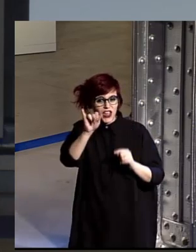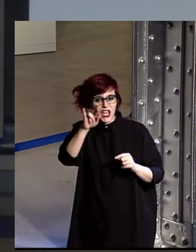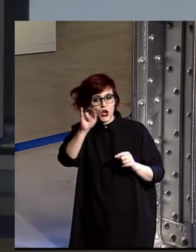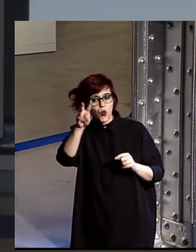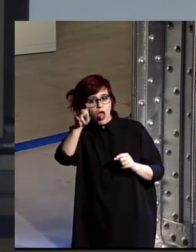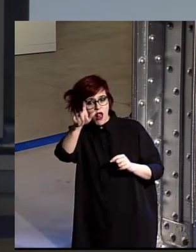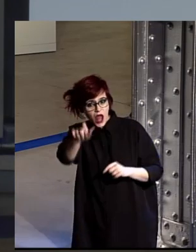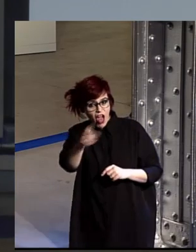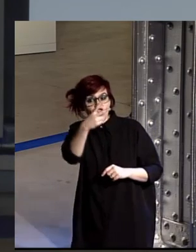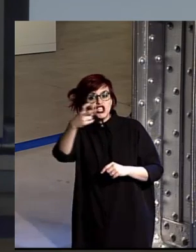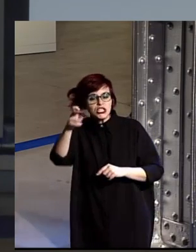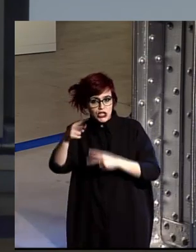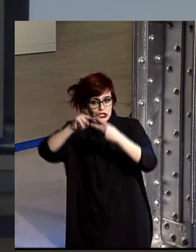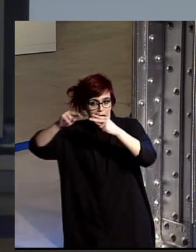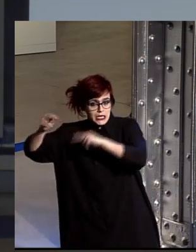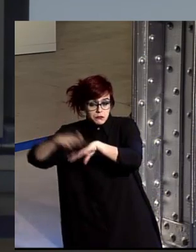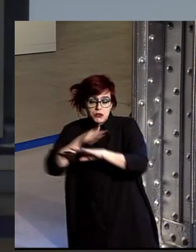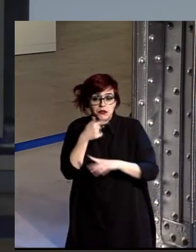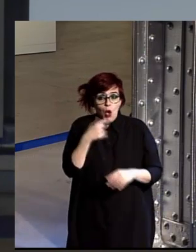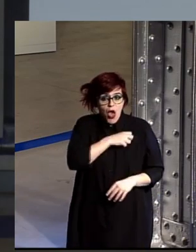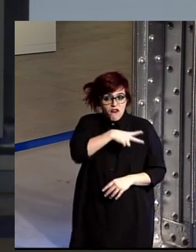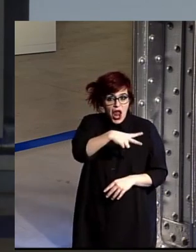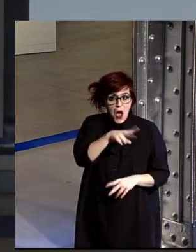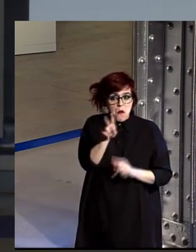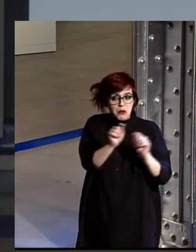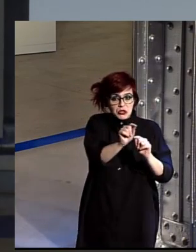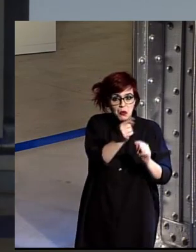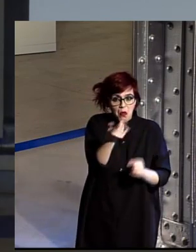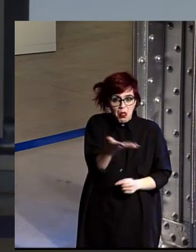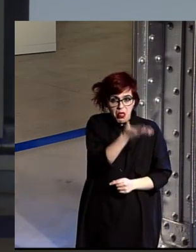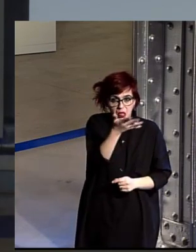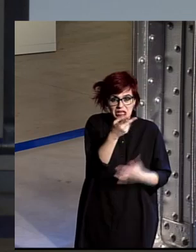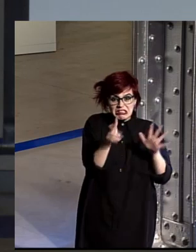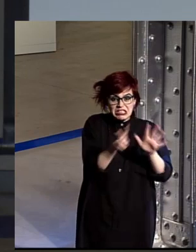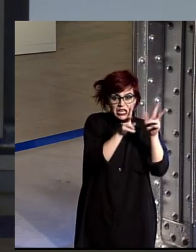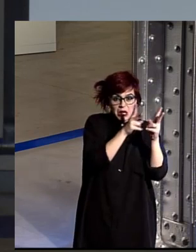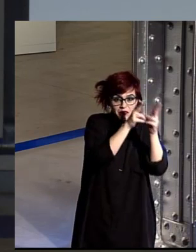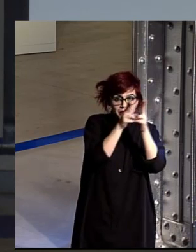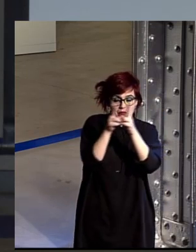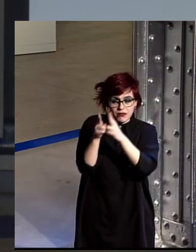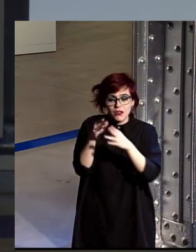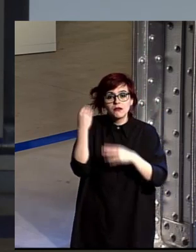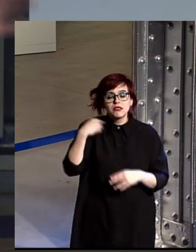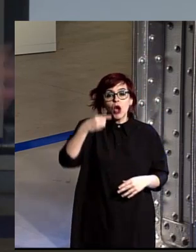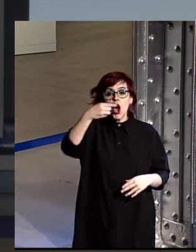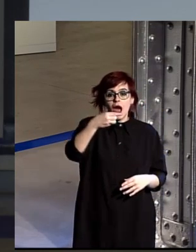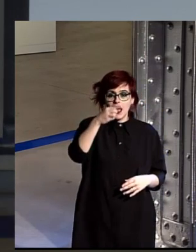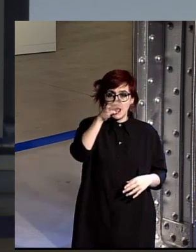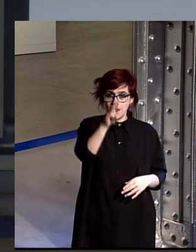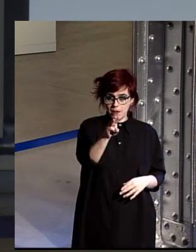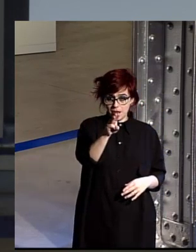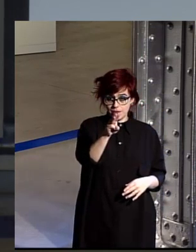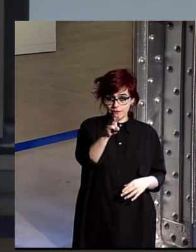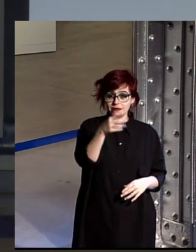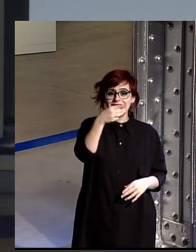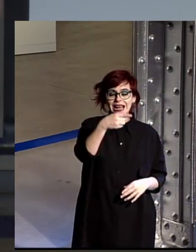virus chiquititos, por decirlo de alguna manera. Entonces, lo primero es mirar que había hecho otra gente, casi todo el mundo usaba la GP, la glicoproteína, no lo voy a decir más GP